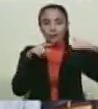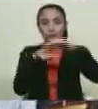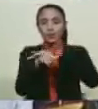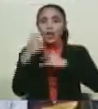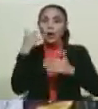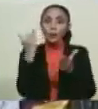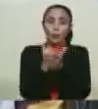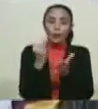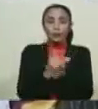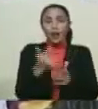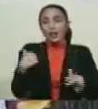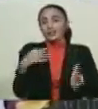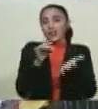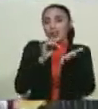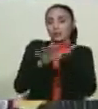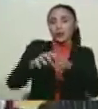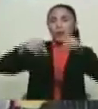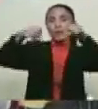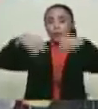hay que cortarle la cabeza, compadre?